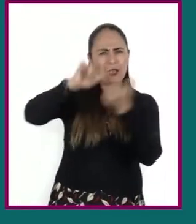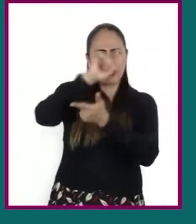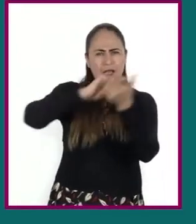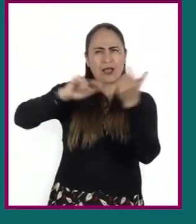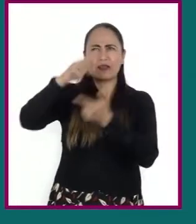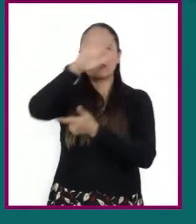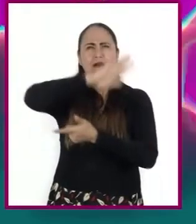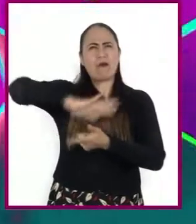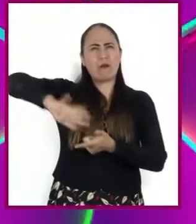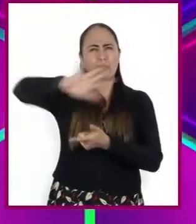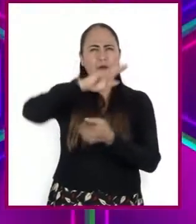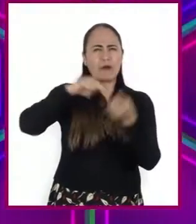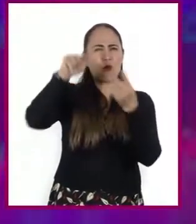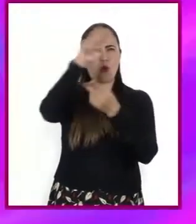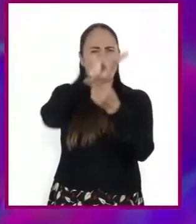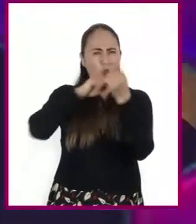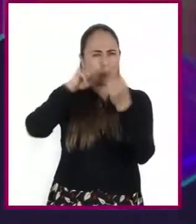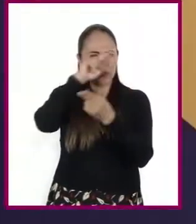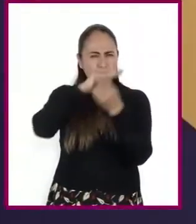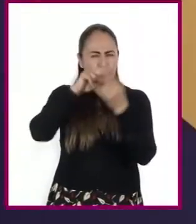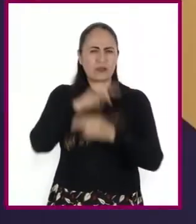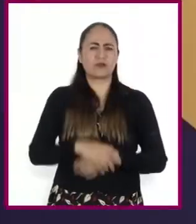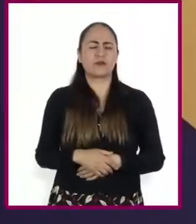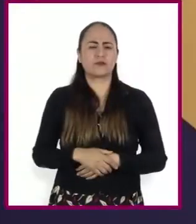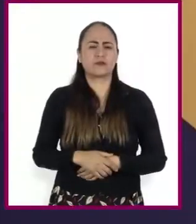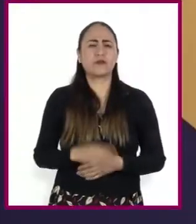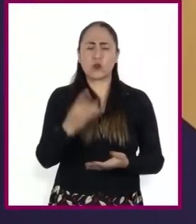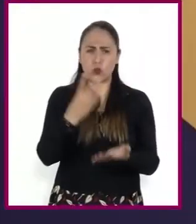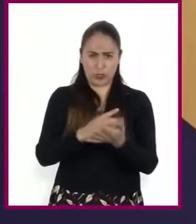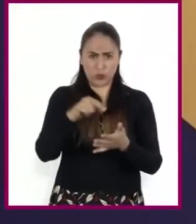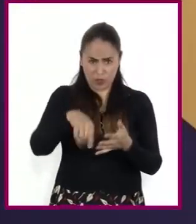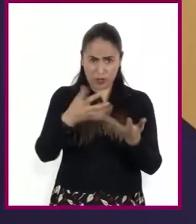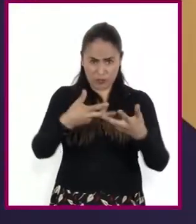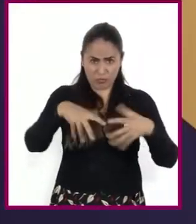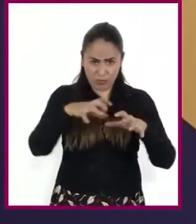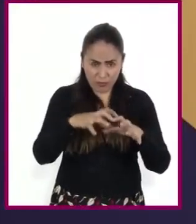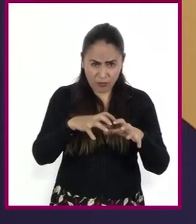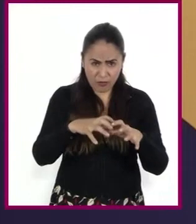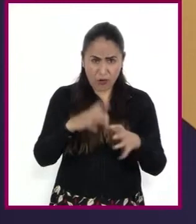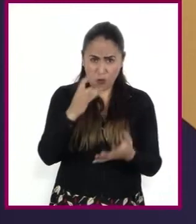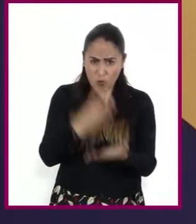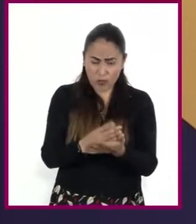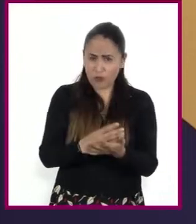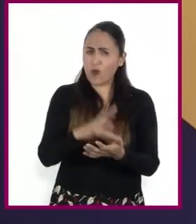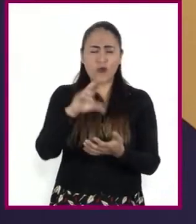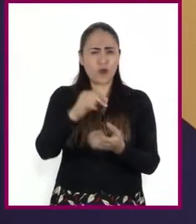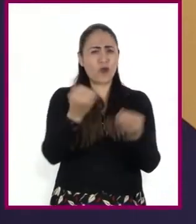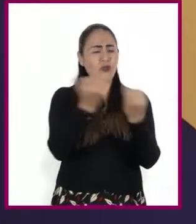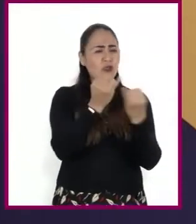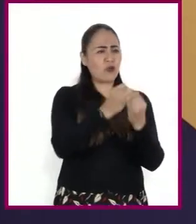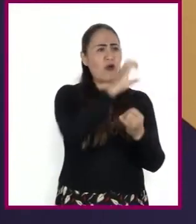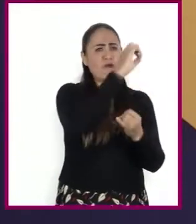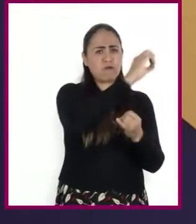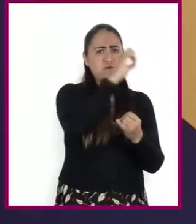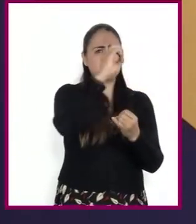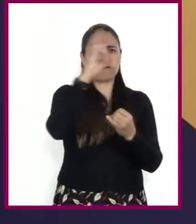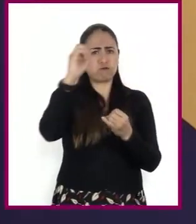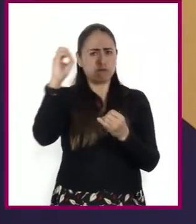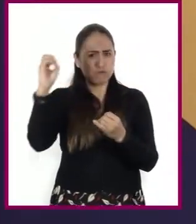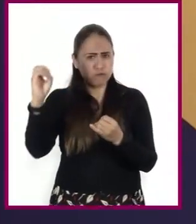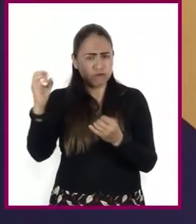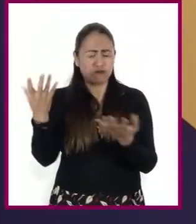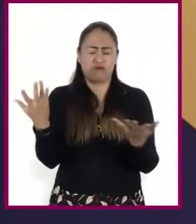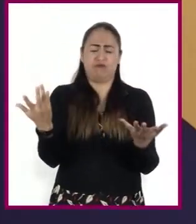universo. Entonces, la gravedad no solo se aplica en la Tierra, sino también en los demás planetas y astros.